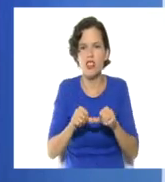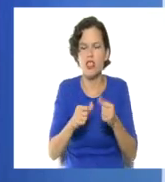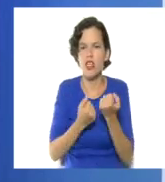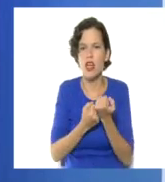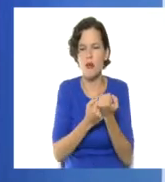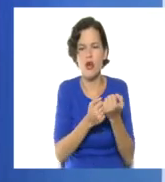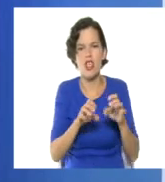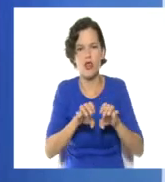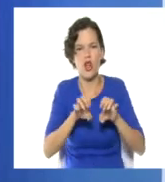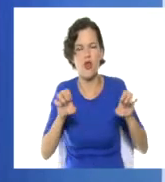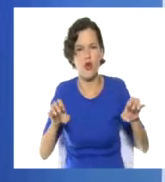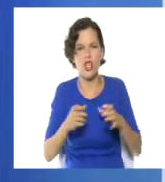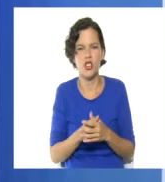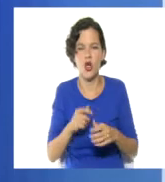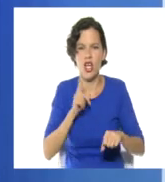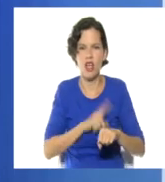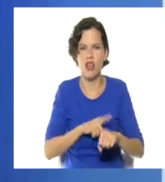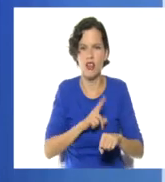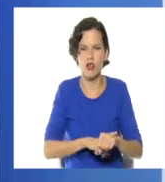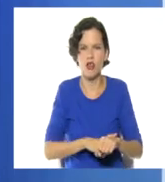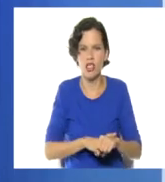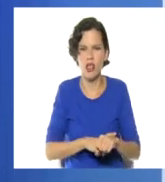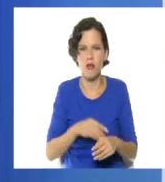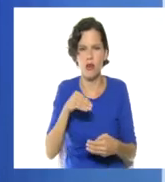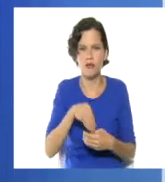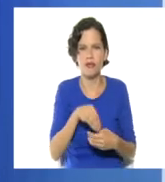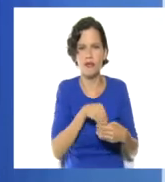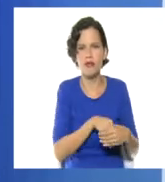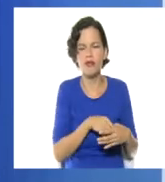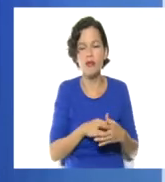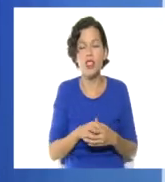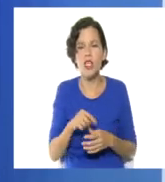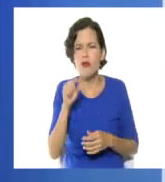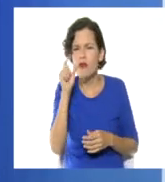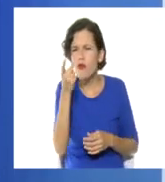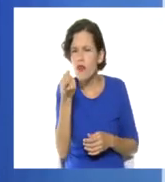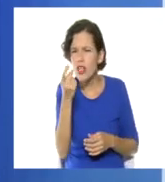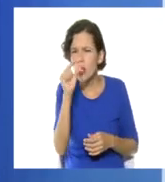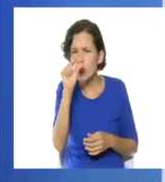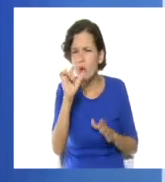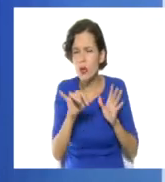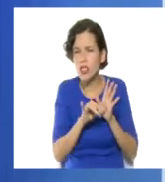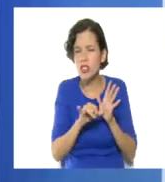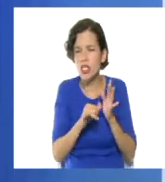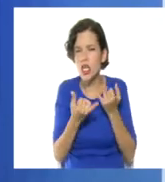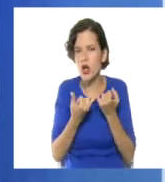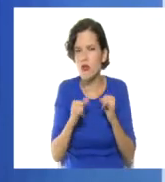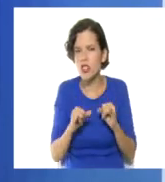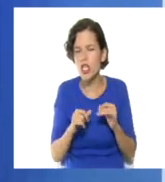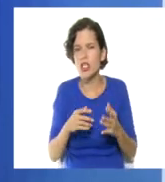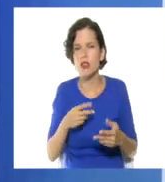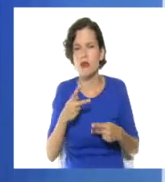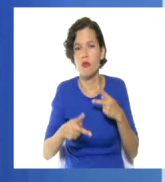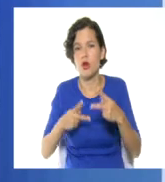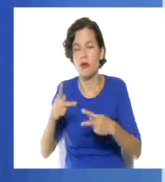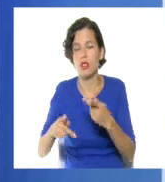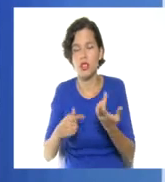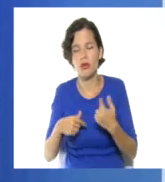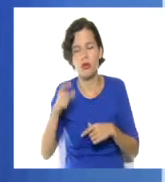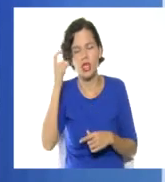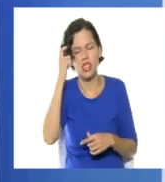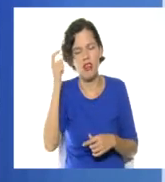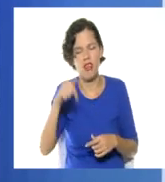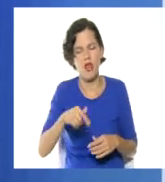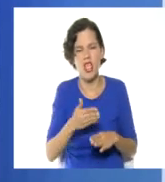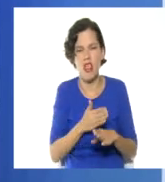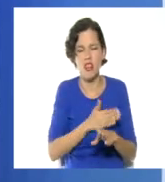la educación en estos tiempos de pandemia. Y ya casi nos acercamos al final de nuestra programación, pero por el día de hoy. Y